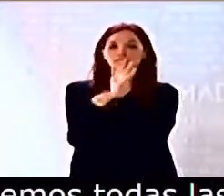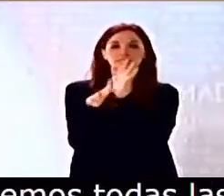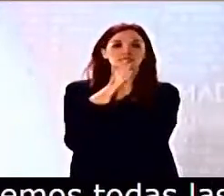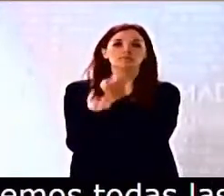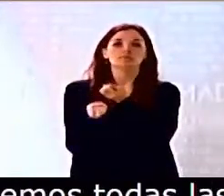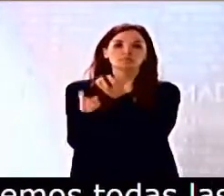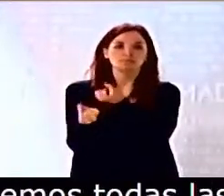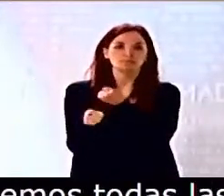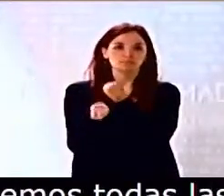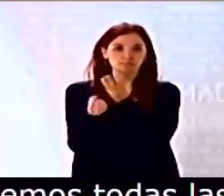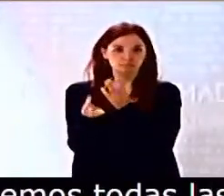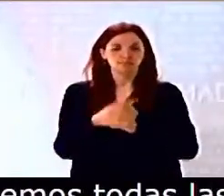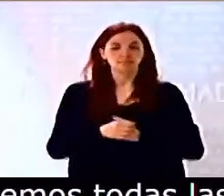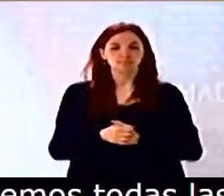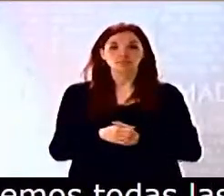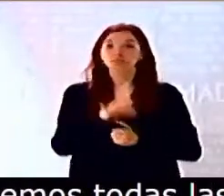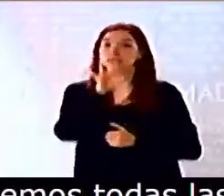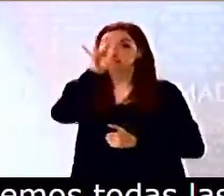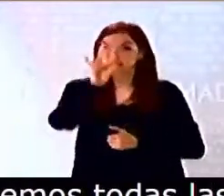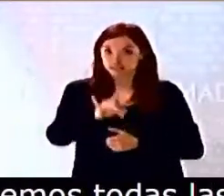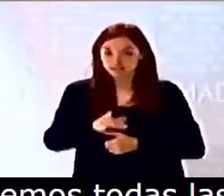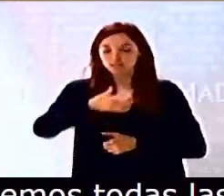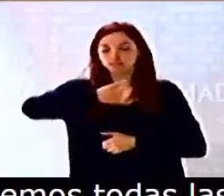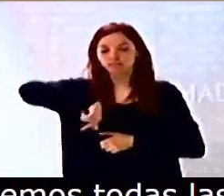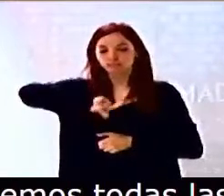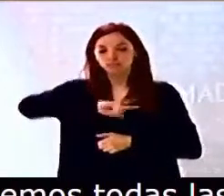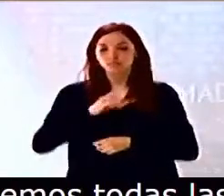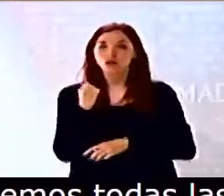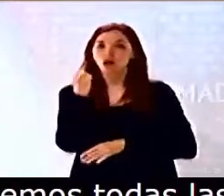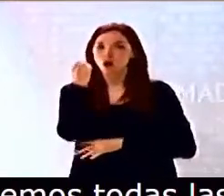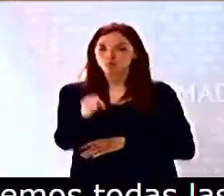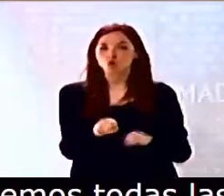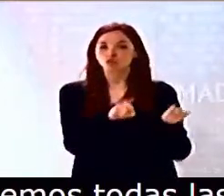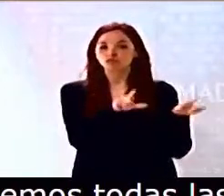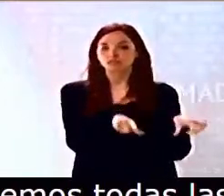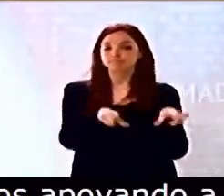tomadas, sí, seguiremos apoyando a los sectores